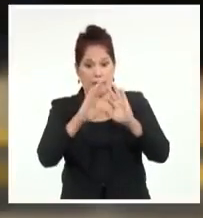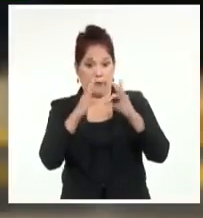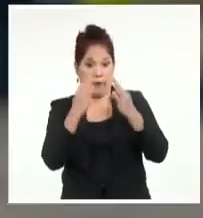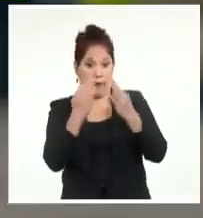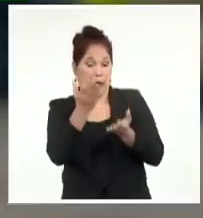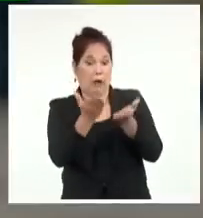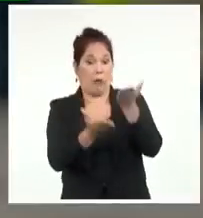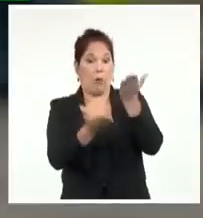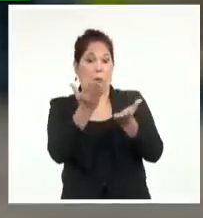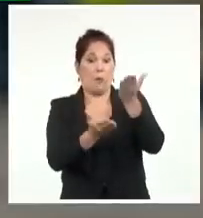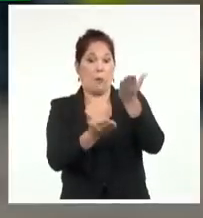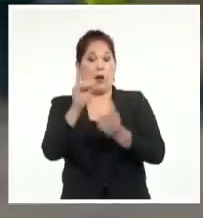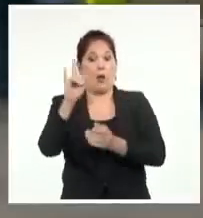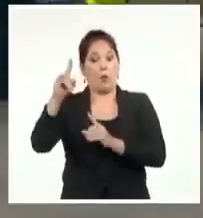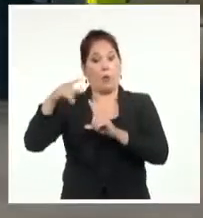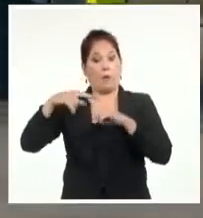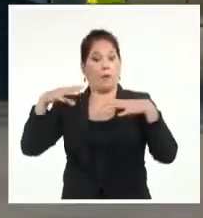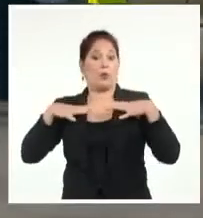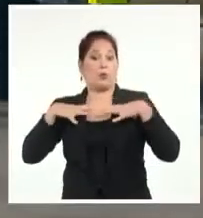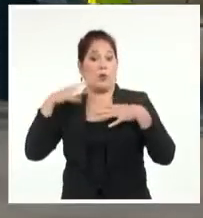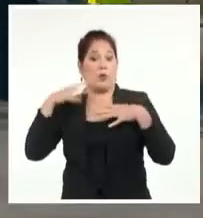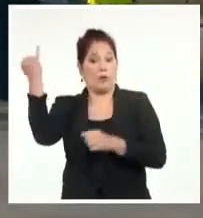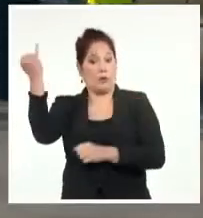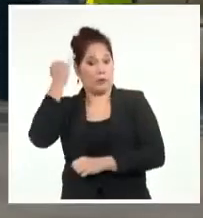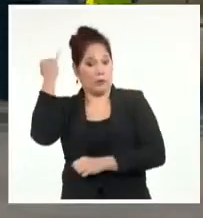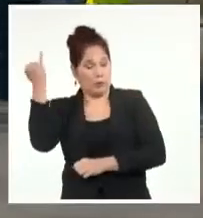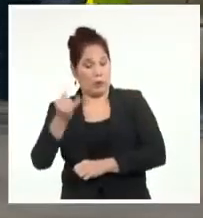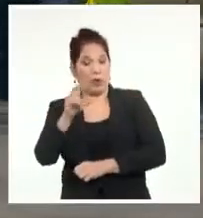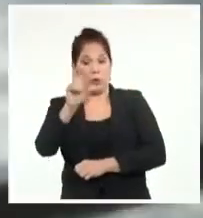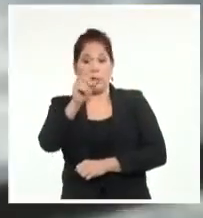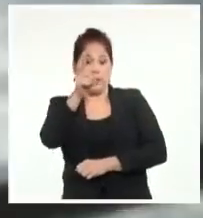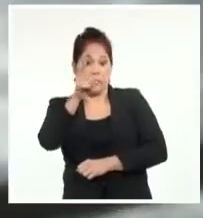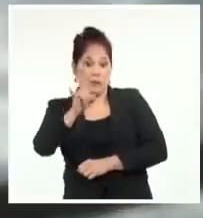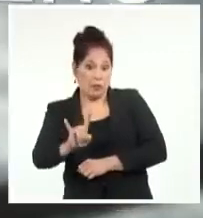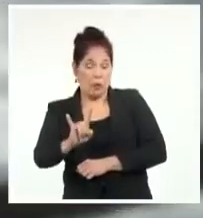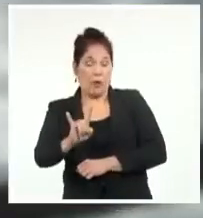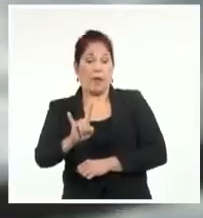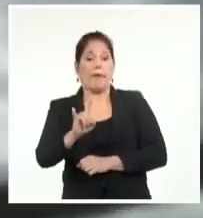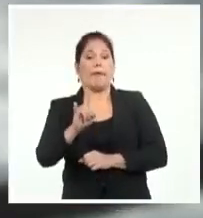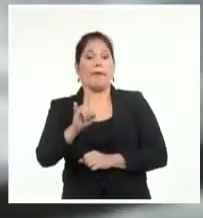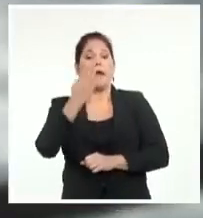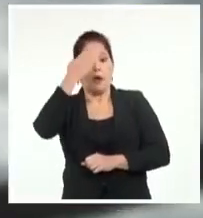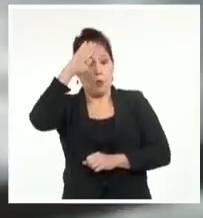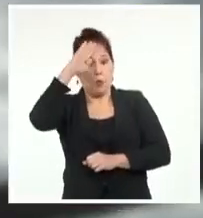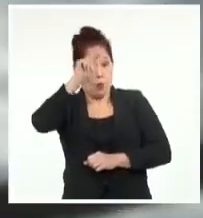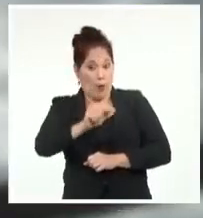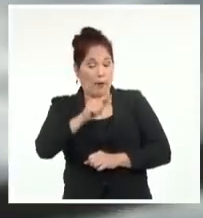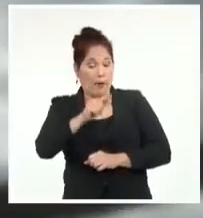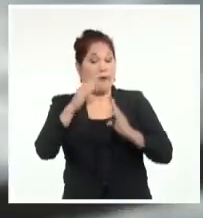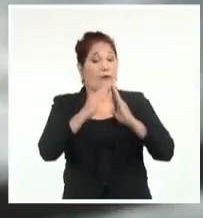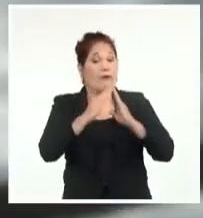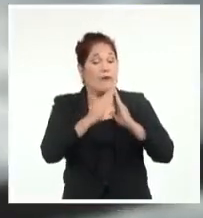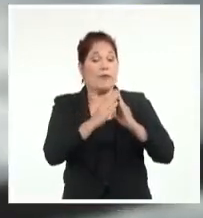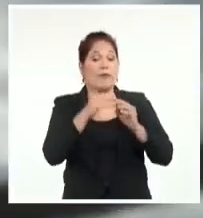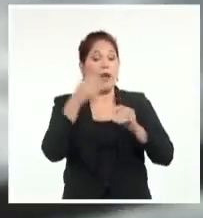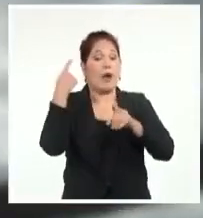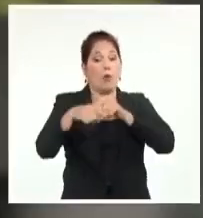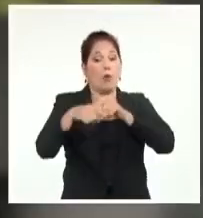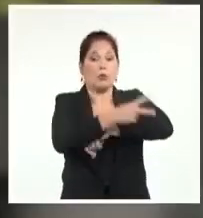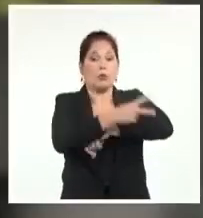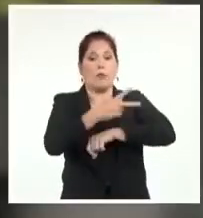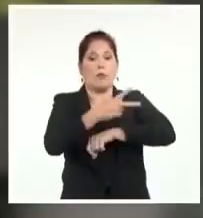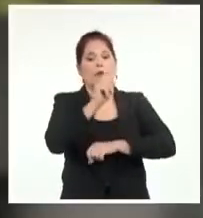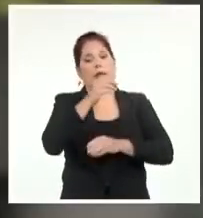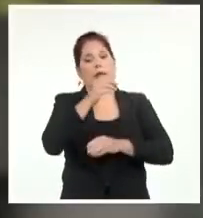a 9 en el turismo internacional. En 2019, los cubanos residentes en el extranjero representaron el 11% de los